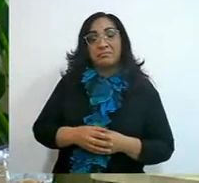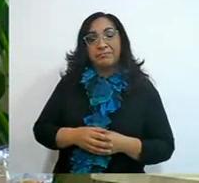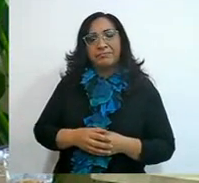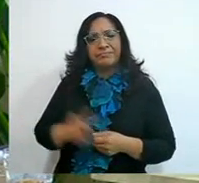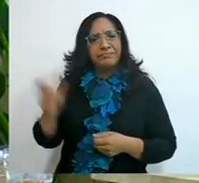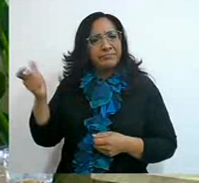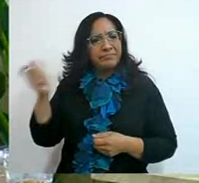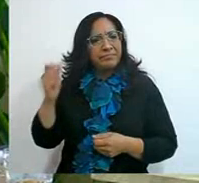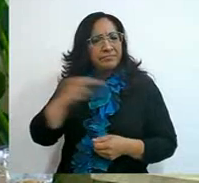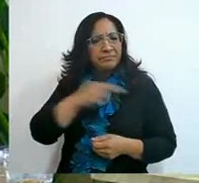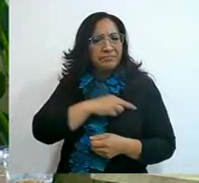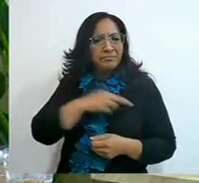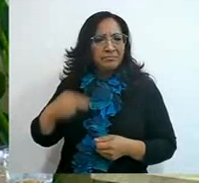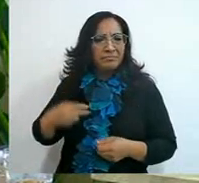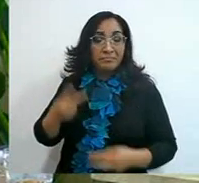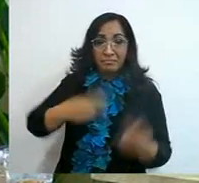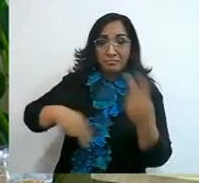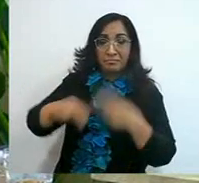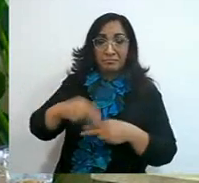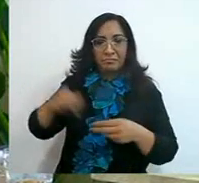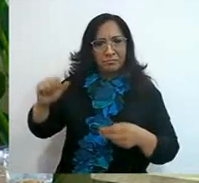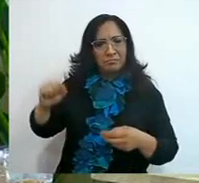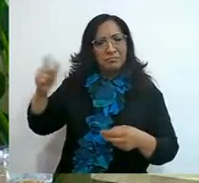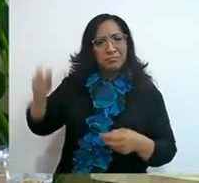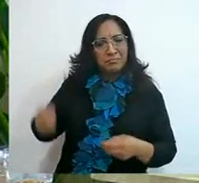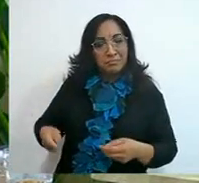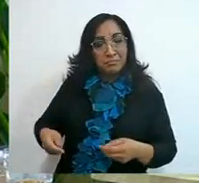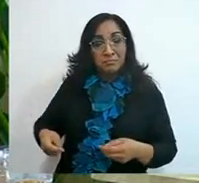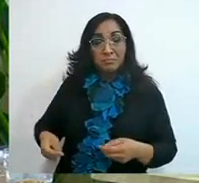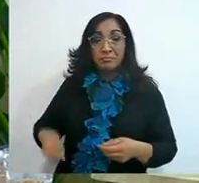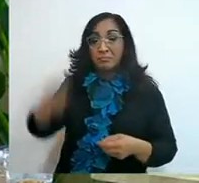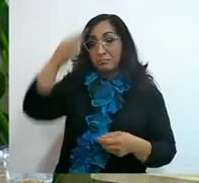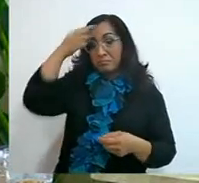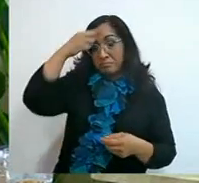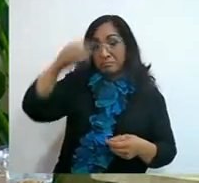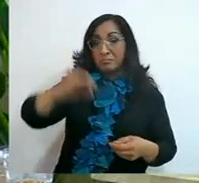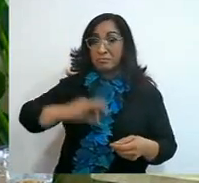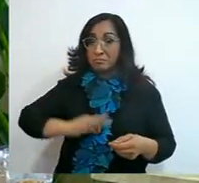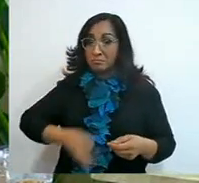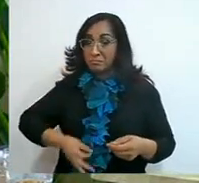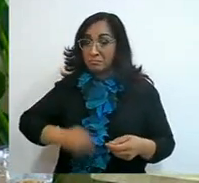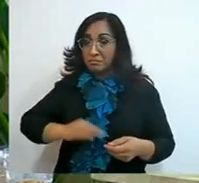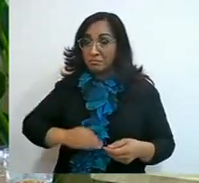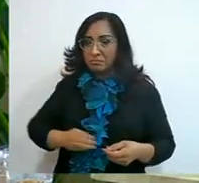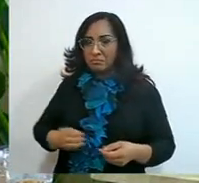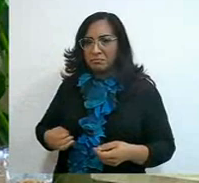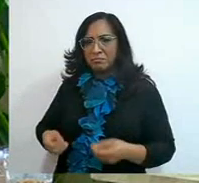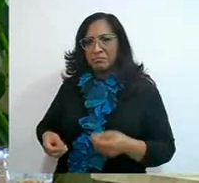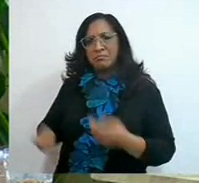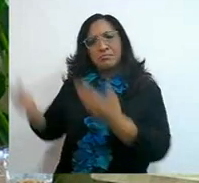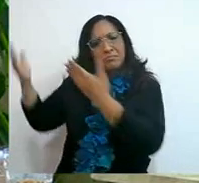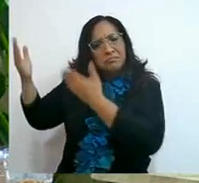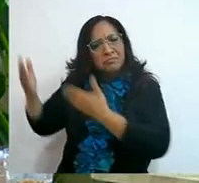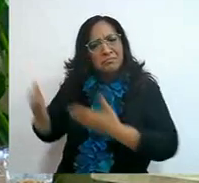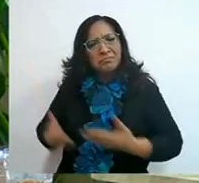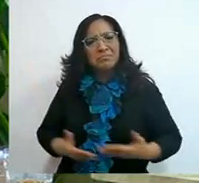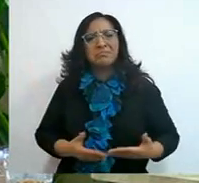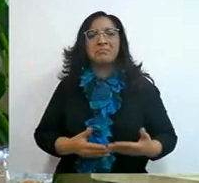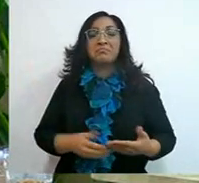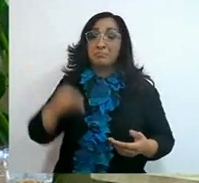Cuando nosotros nos venimos de Monterrey para acá, para Toluca, yo llegué